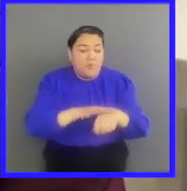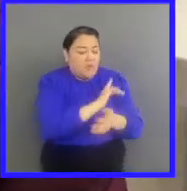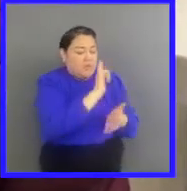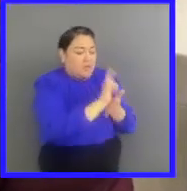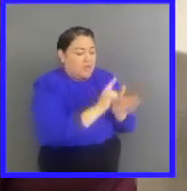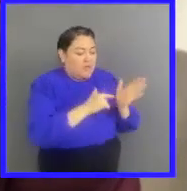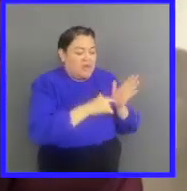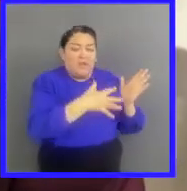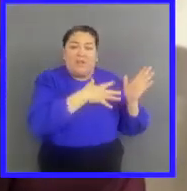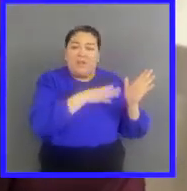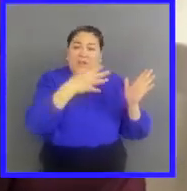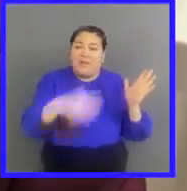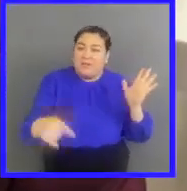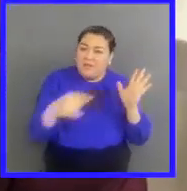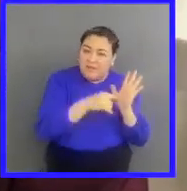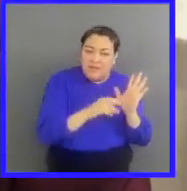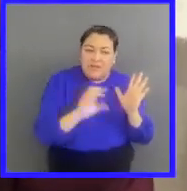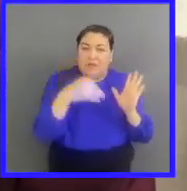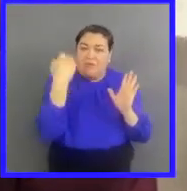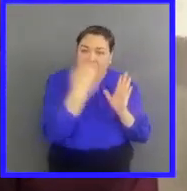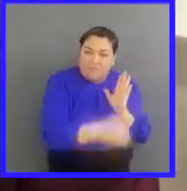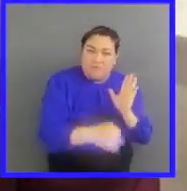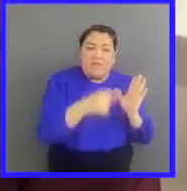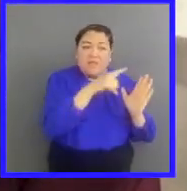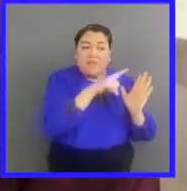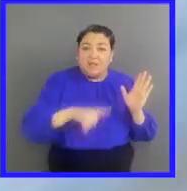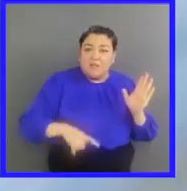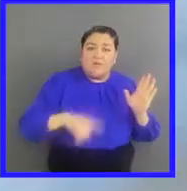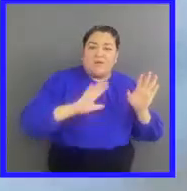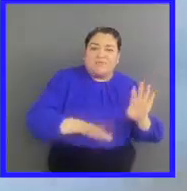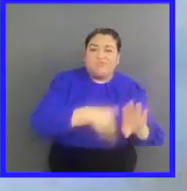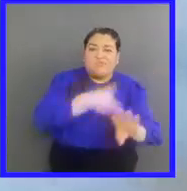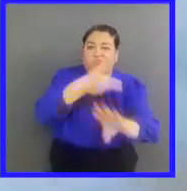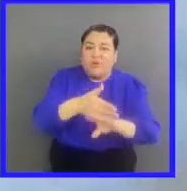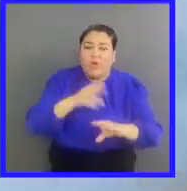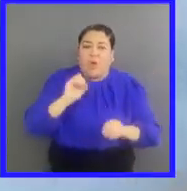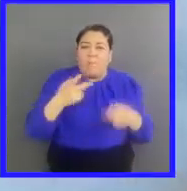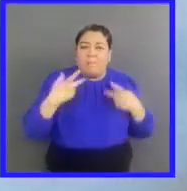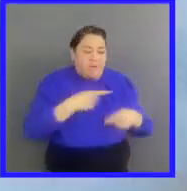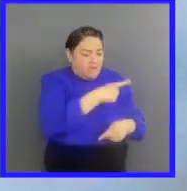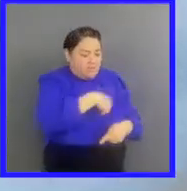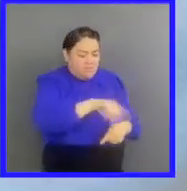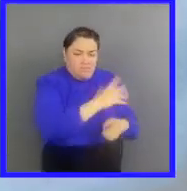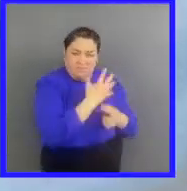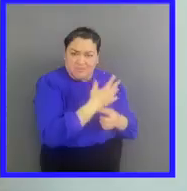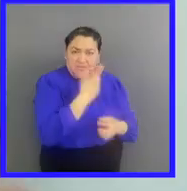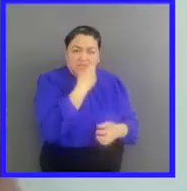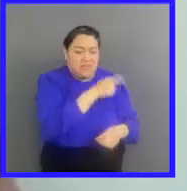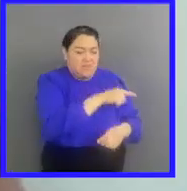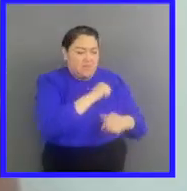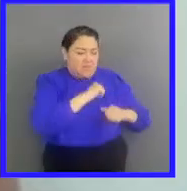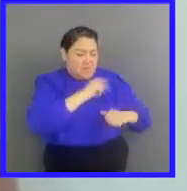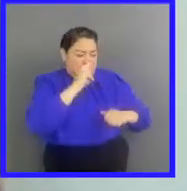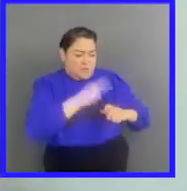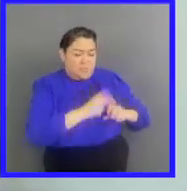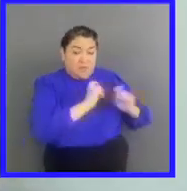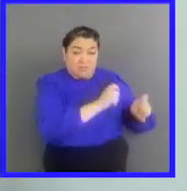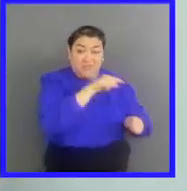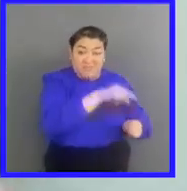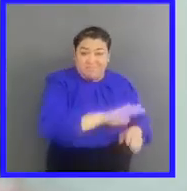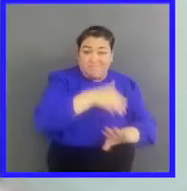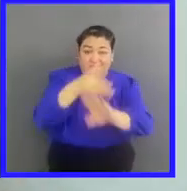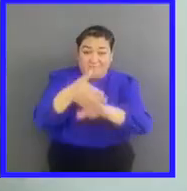u omisión cometidos por una autoridad o un particular señalado como autoridad responsable. Estos